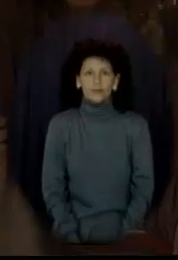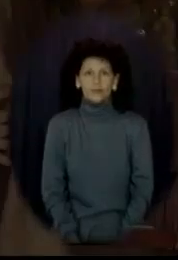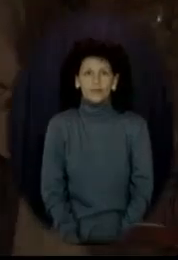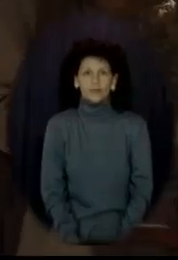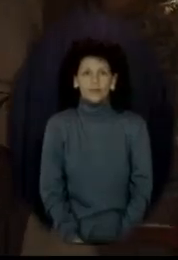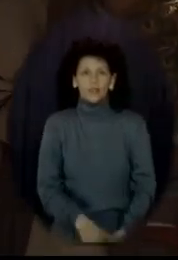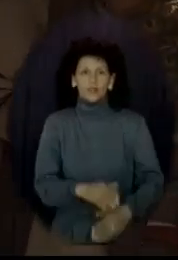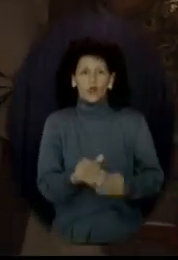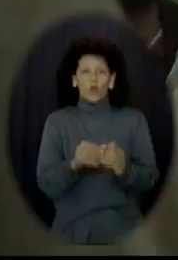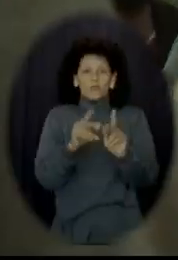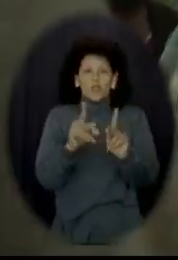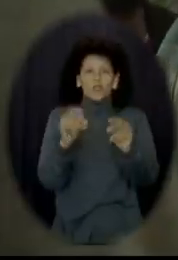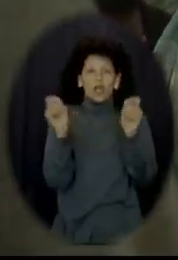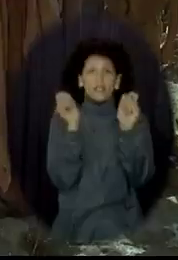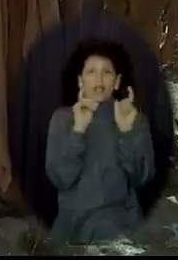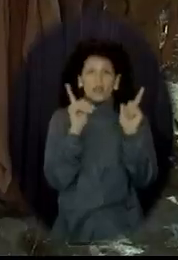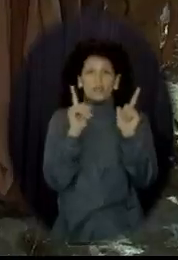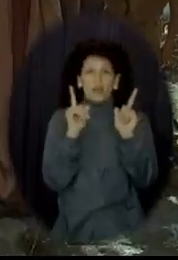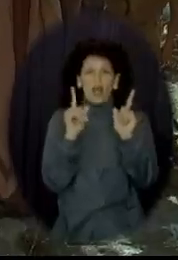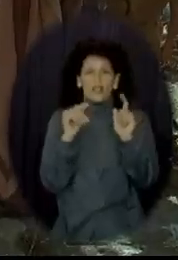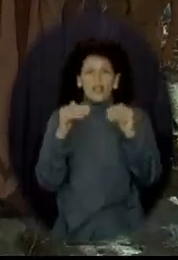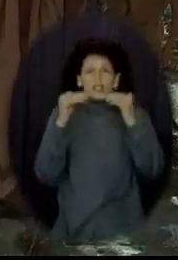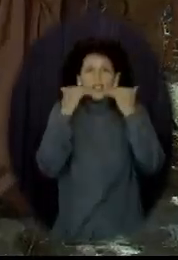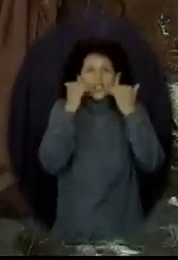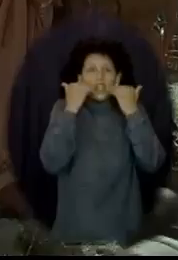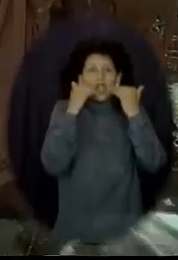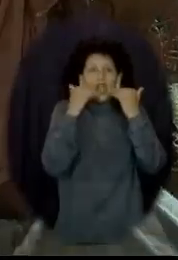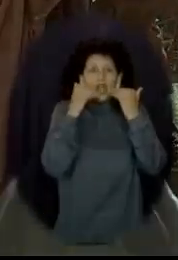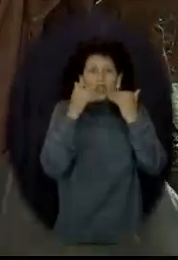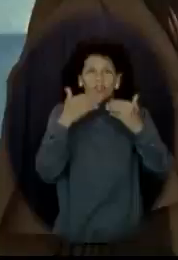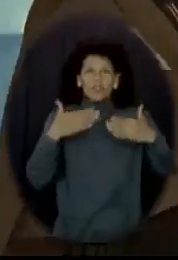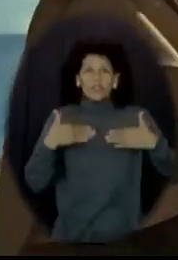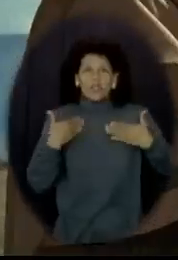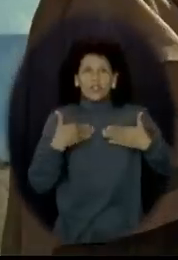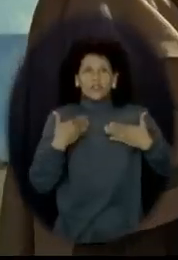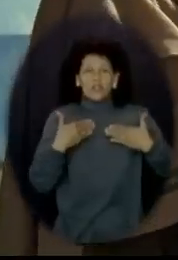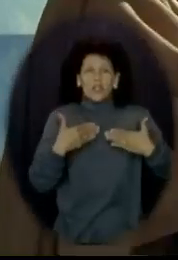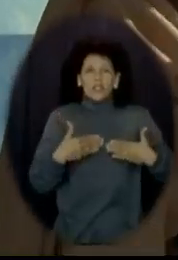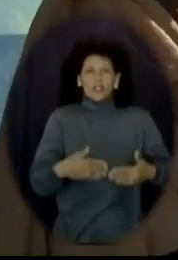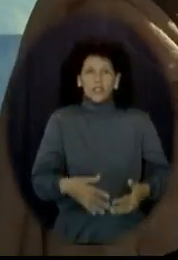¡Es un milagro! ¡Milagro!